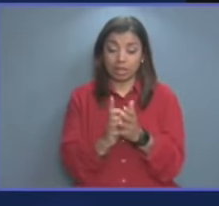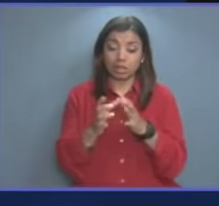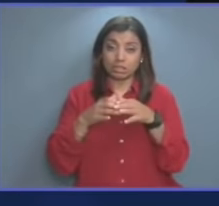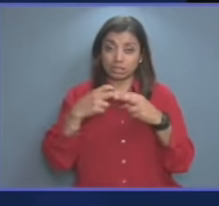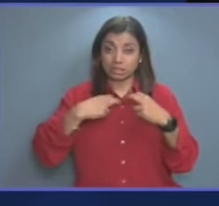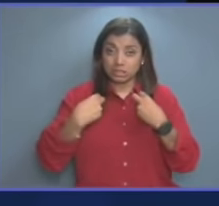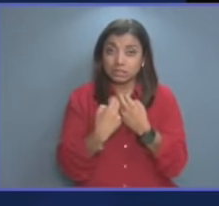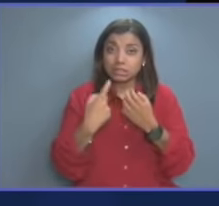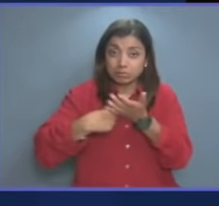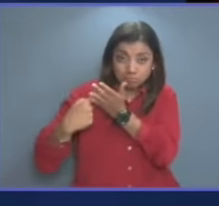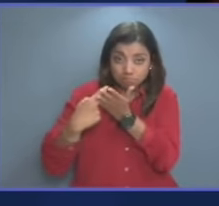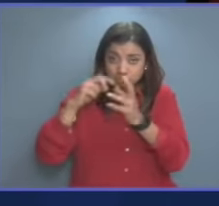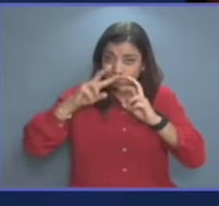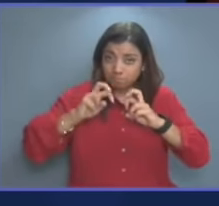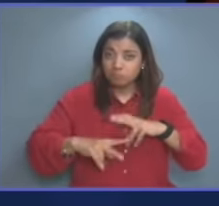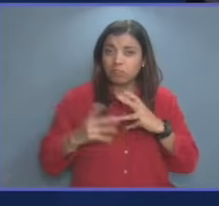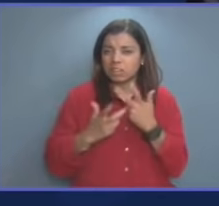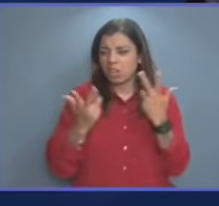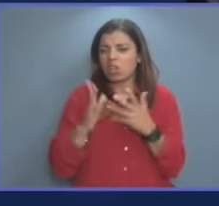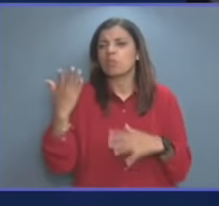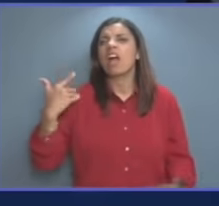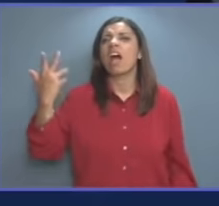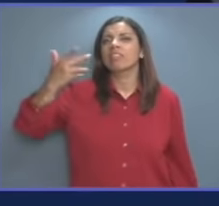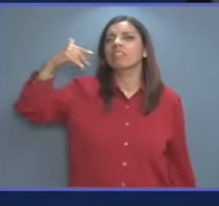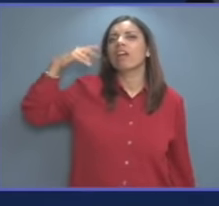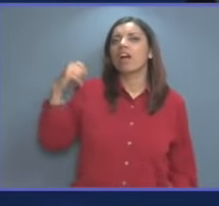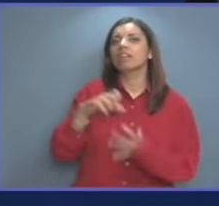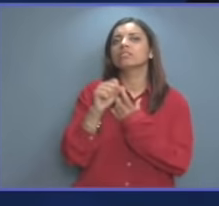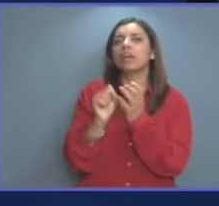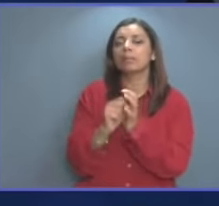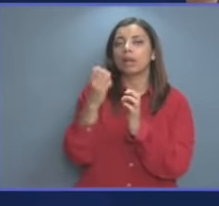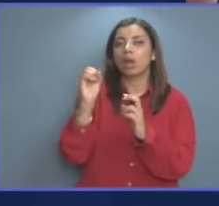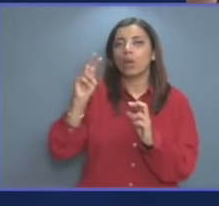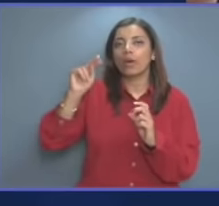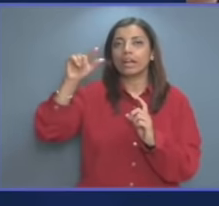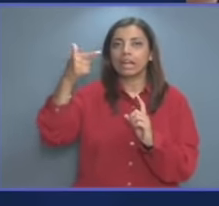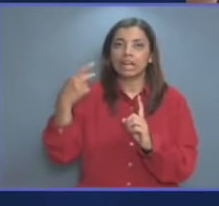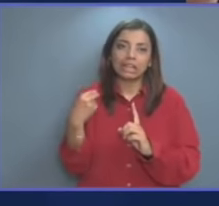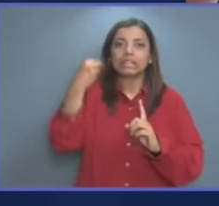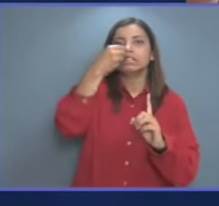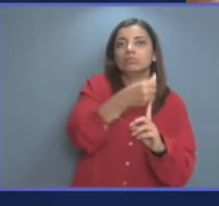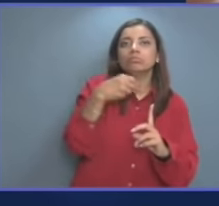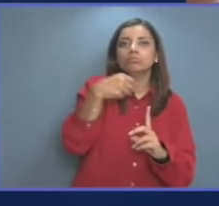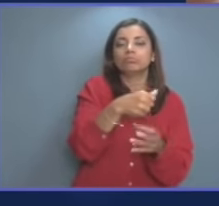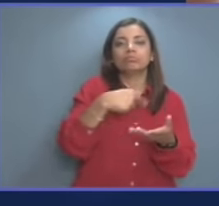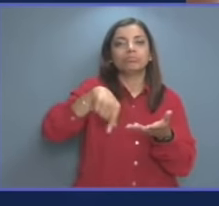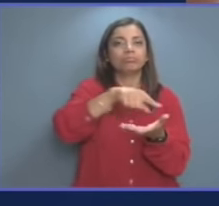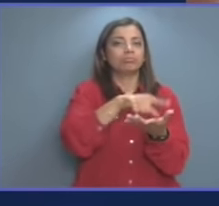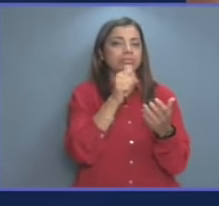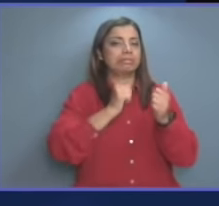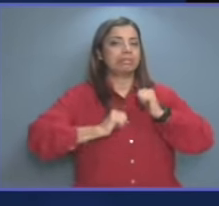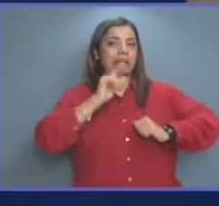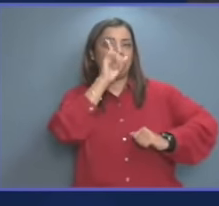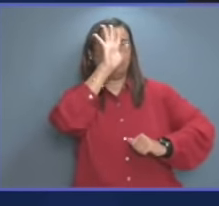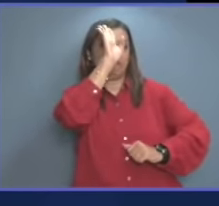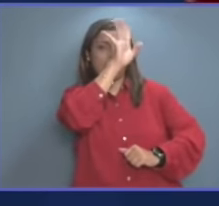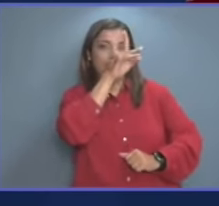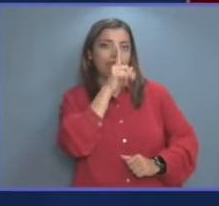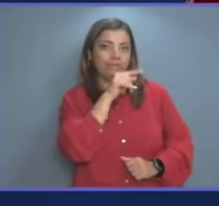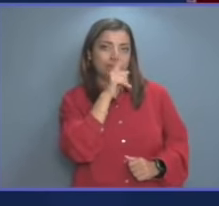los fondos otorgados en legislaturas anteriores a ongs que eran utilizadas como fachadas